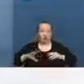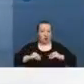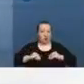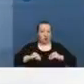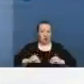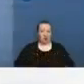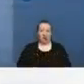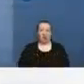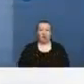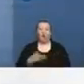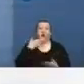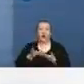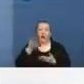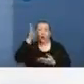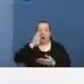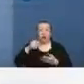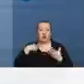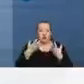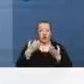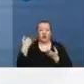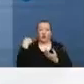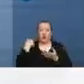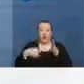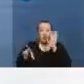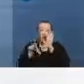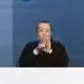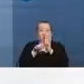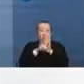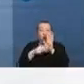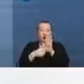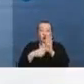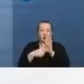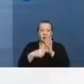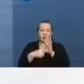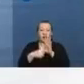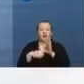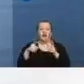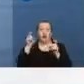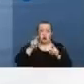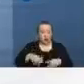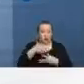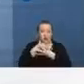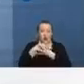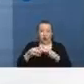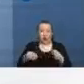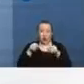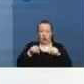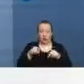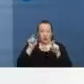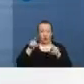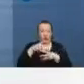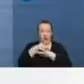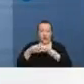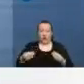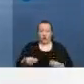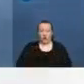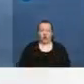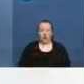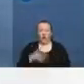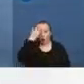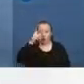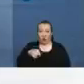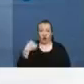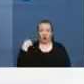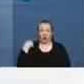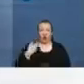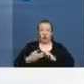a dios tenemos mecanismos legales para salir de este embrollo precisamente pensando en esta clase de problemas